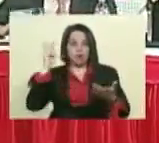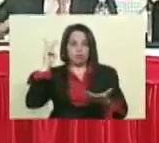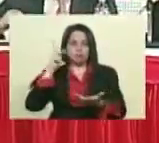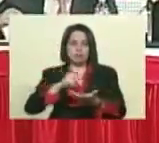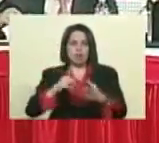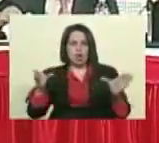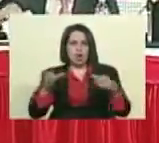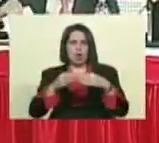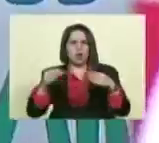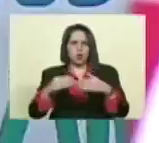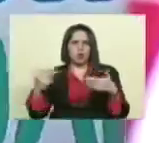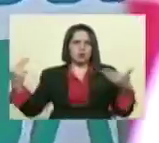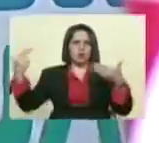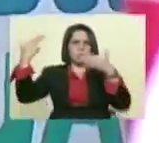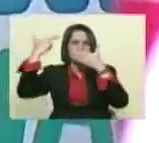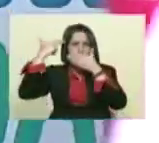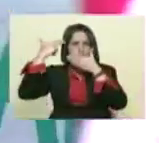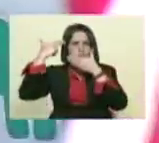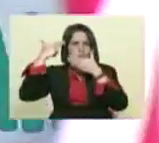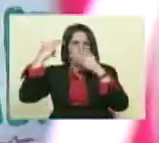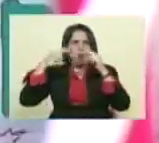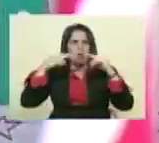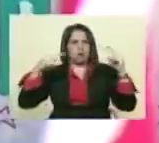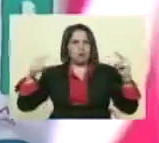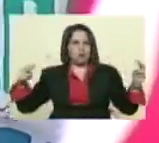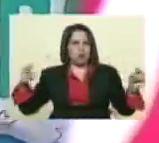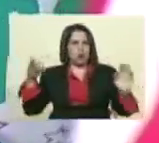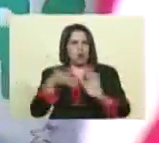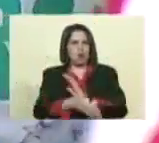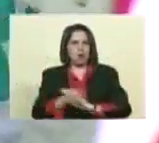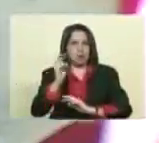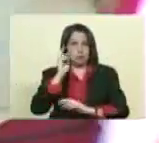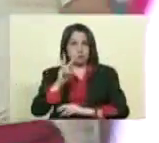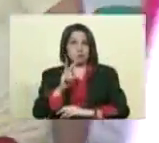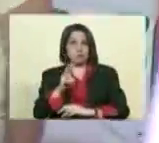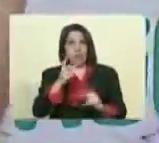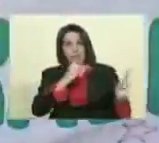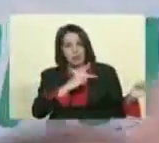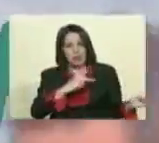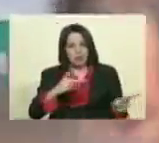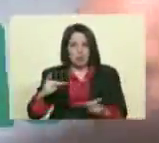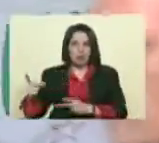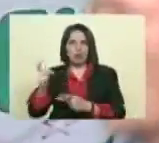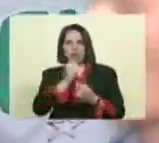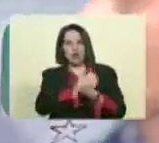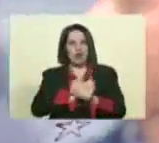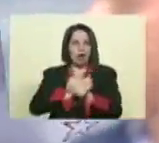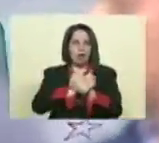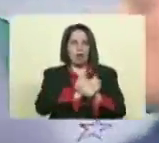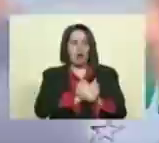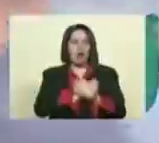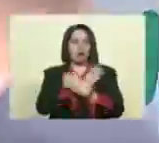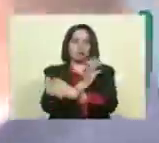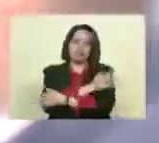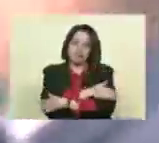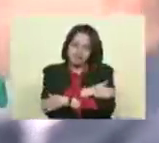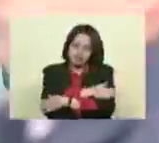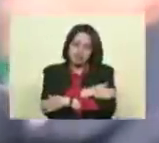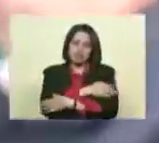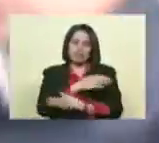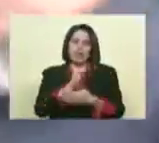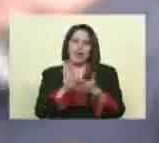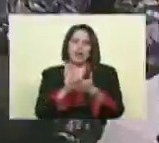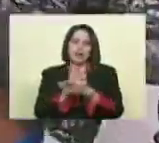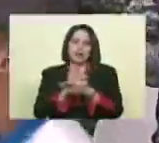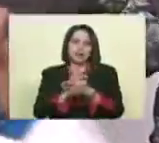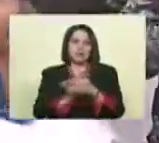guaraguaos a Venezuela, llegando. Y le damos nuestro amor, nuestro abrazo solidario,